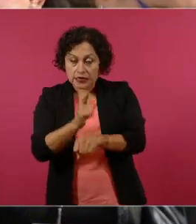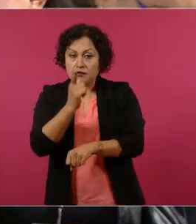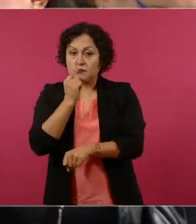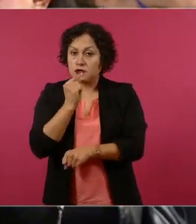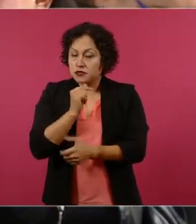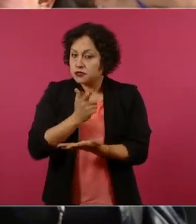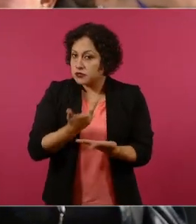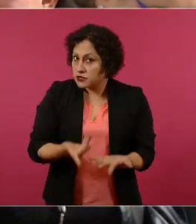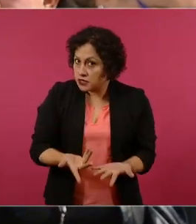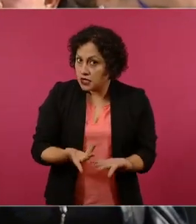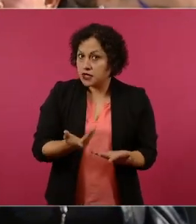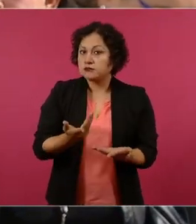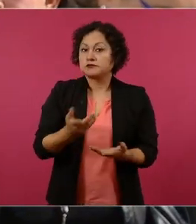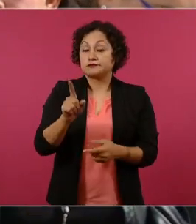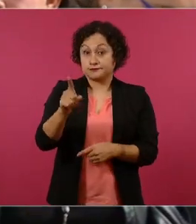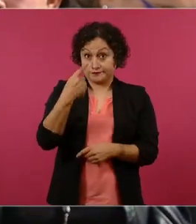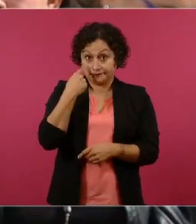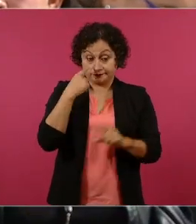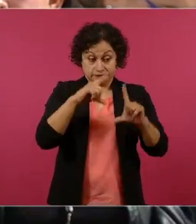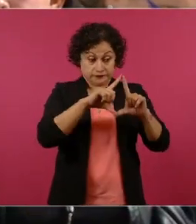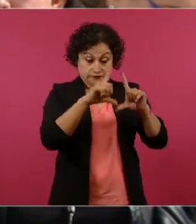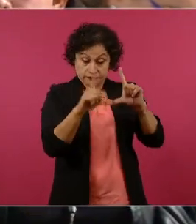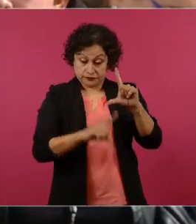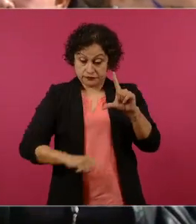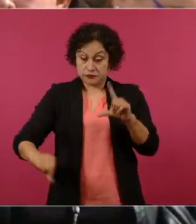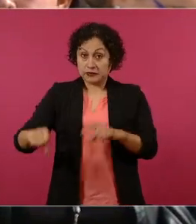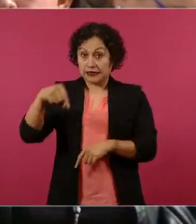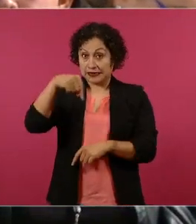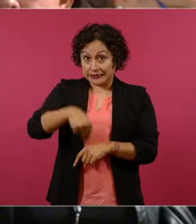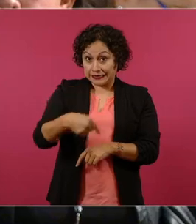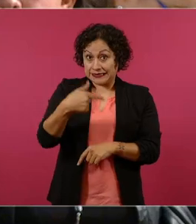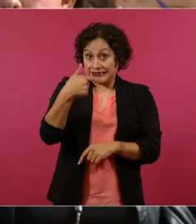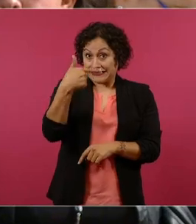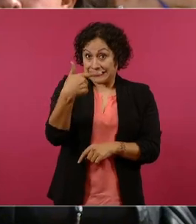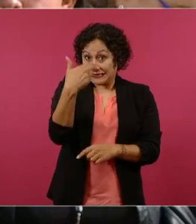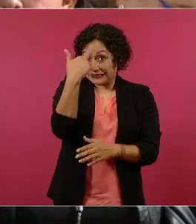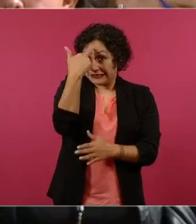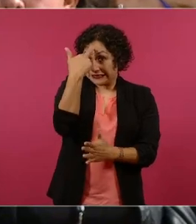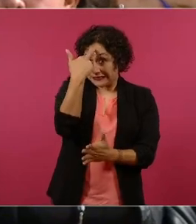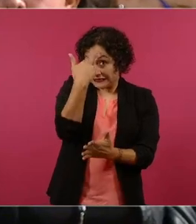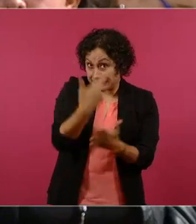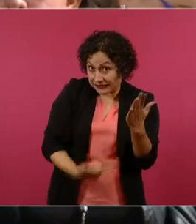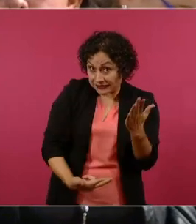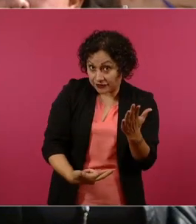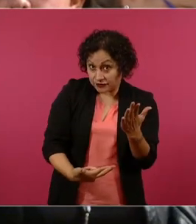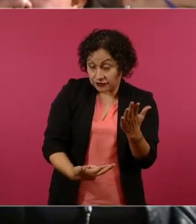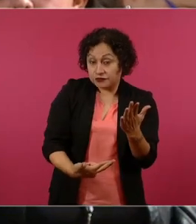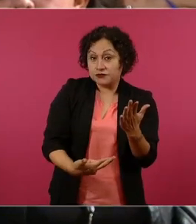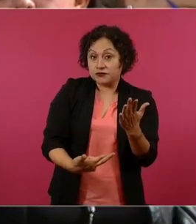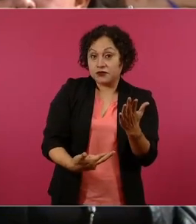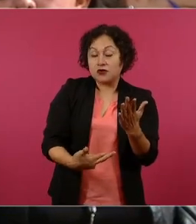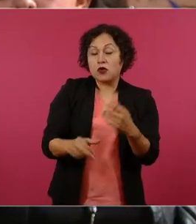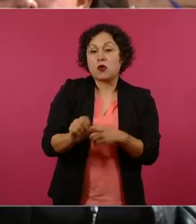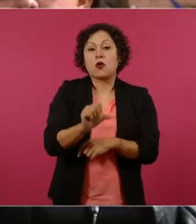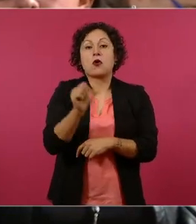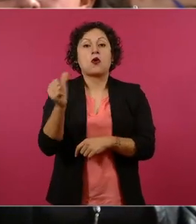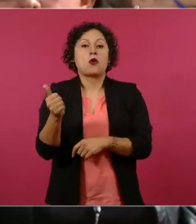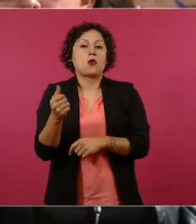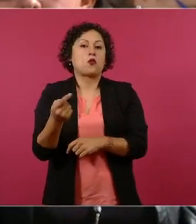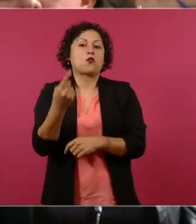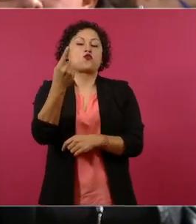delitos en México solo esos siete Se resuelven hay más del 90 por de impunidad en